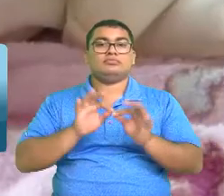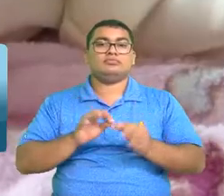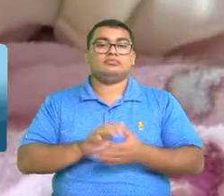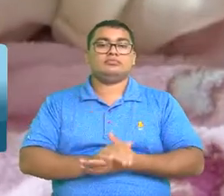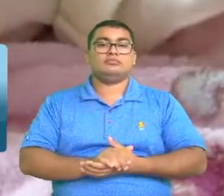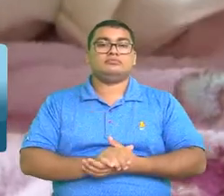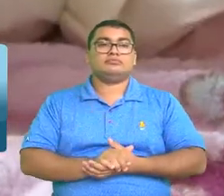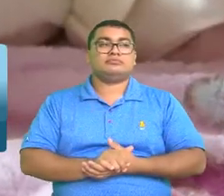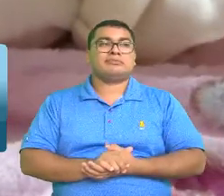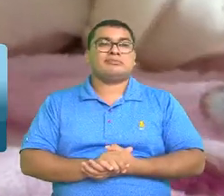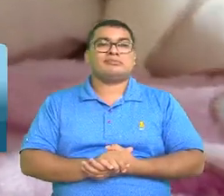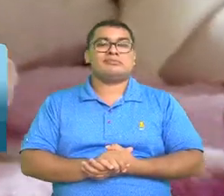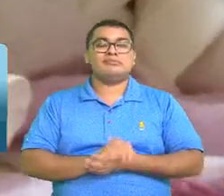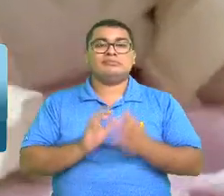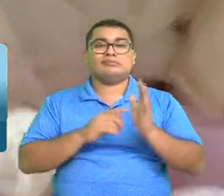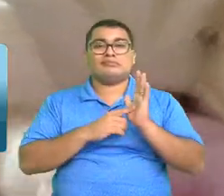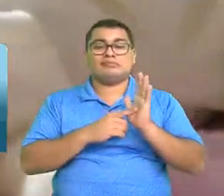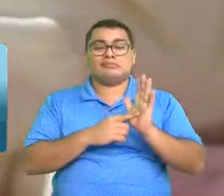Sí. Generalmente,